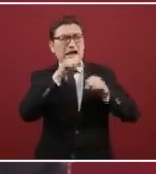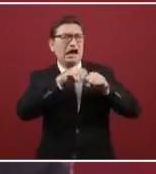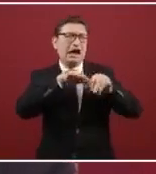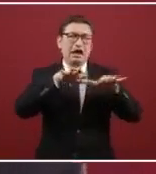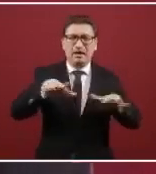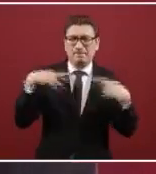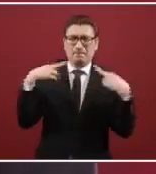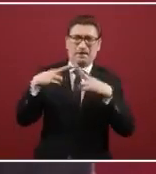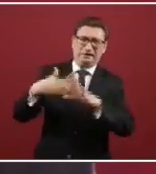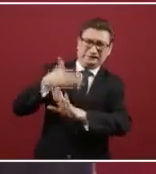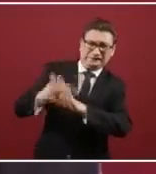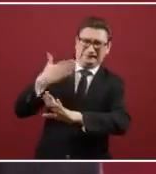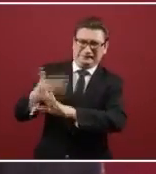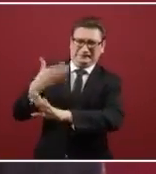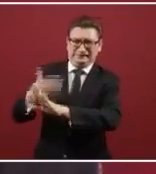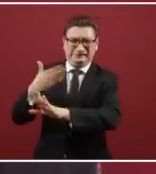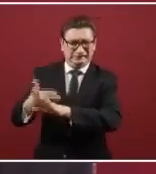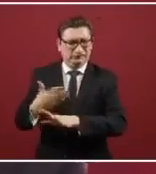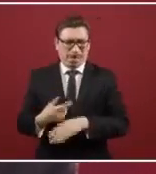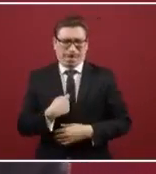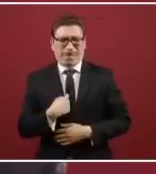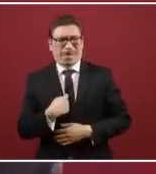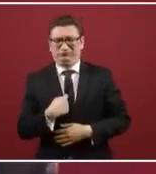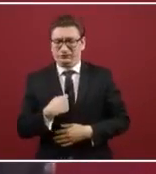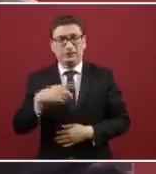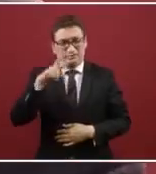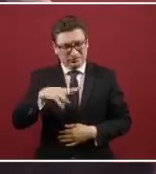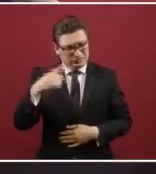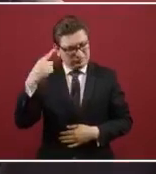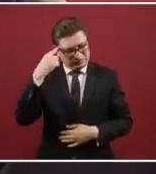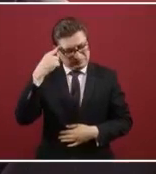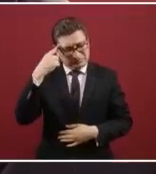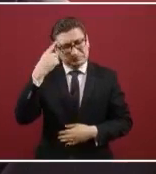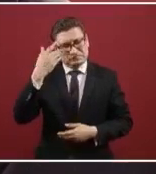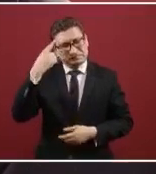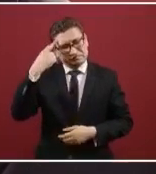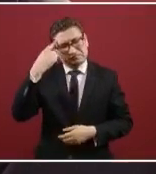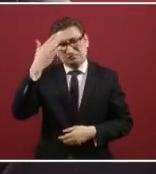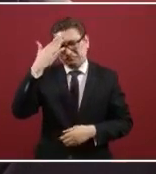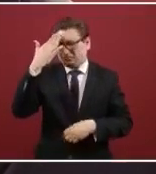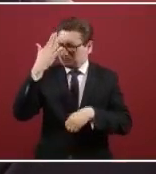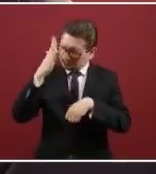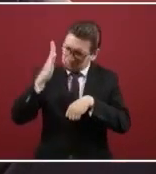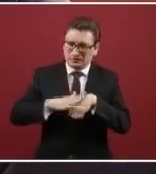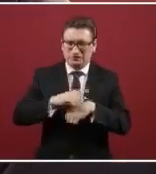los maestros. Ya tengo en la cabeza, ya ven que a mí